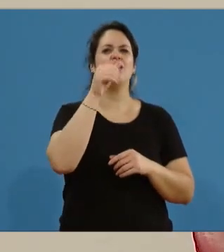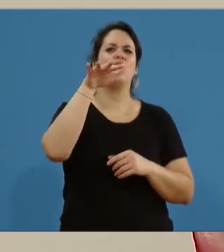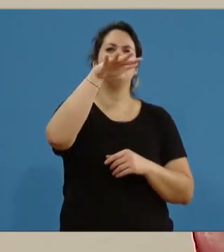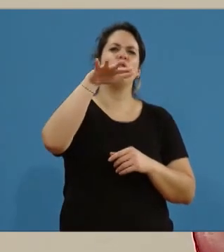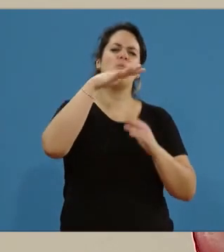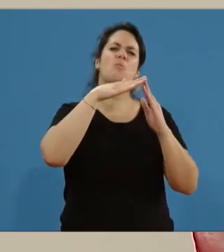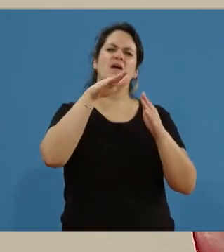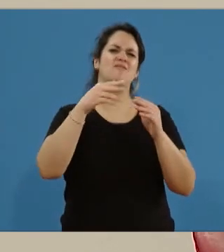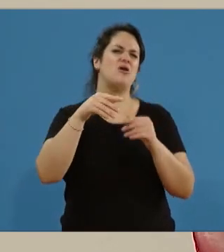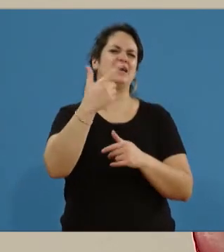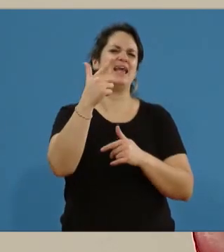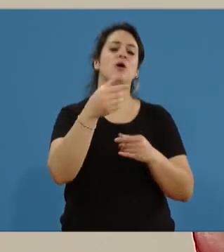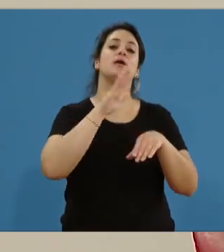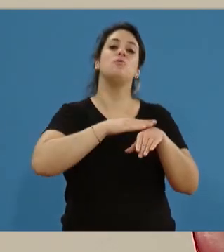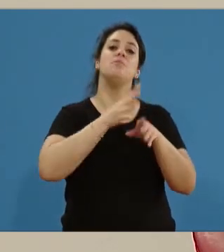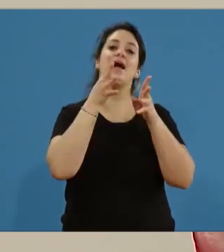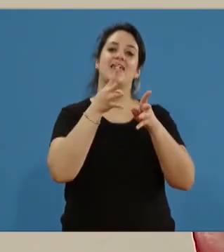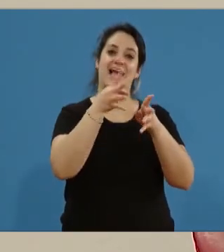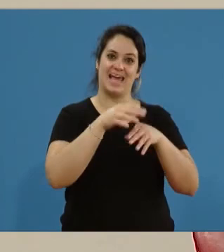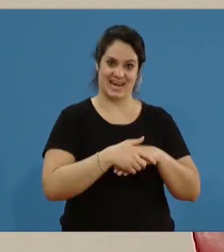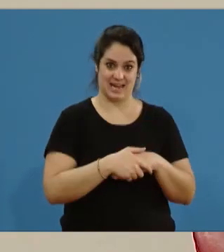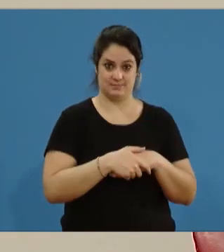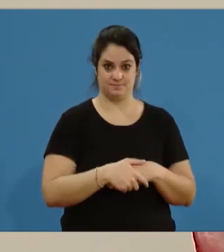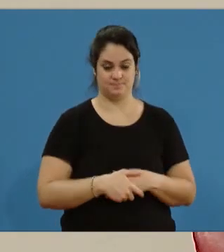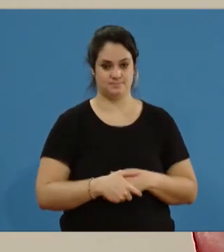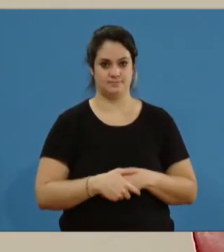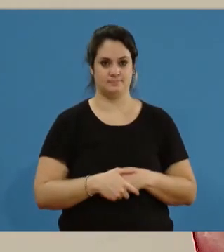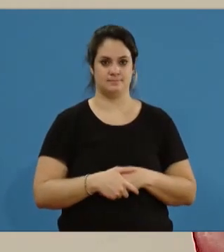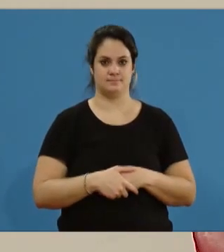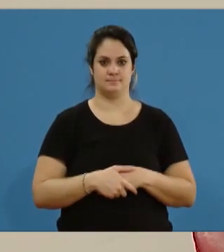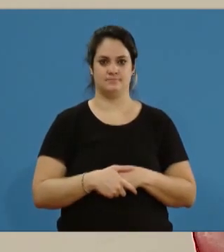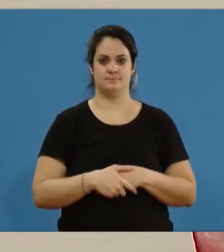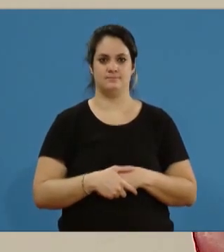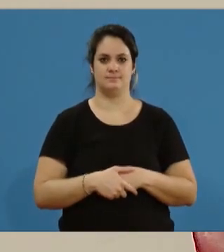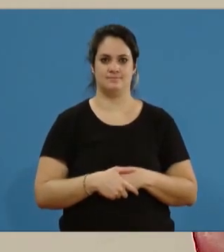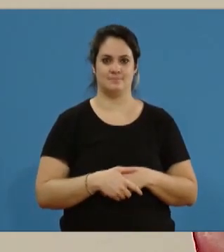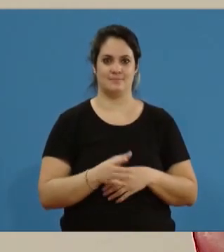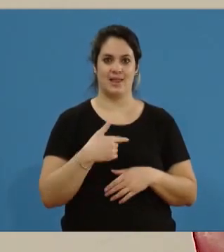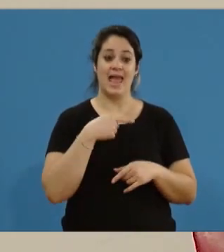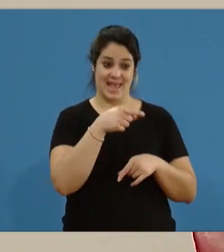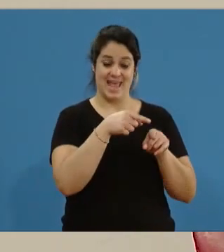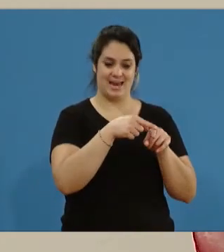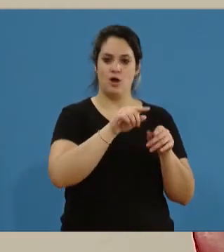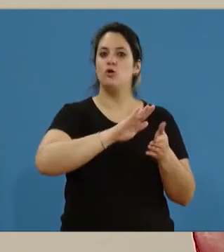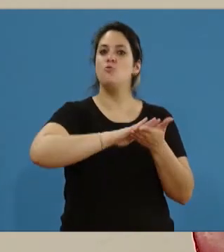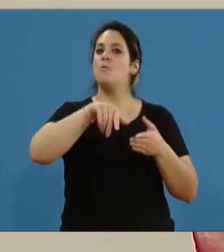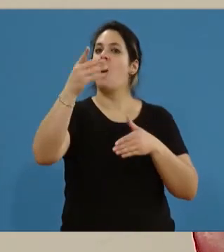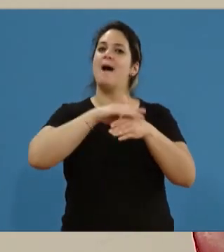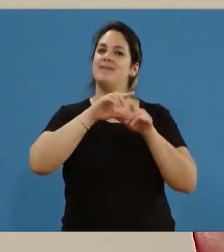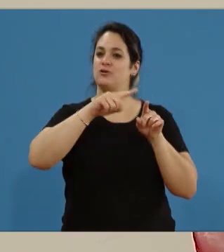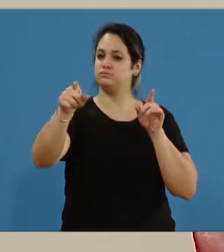pueblo que ya no existe, pues desapareció durante la guerra. Se escribe con un amigo que se llama